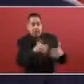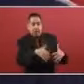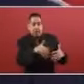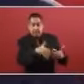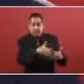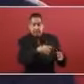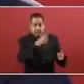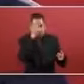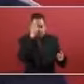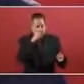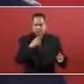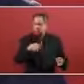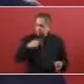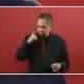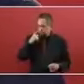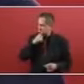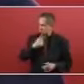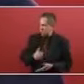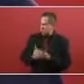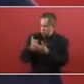quieran ayudar